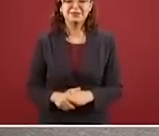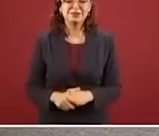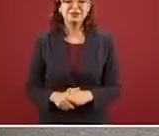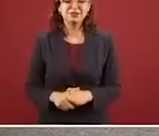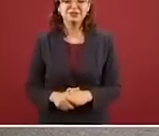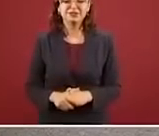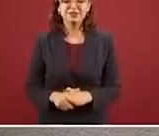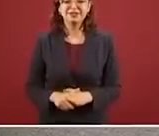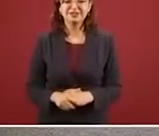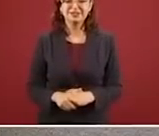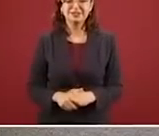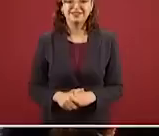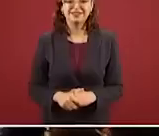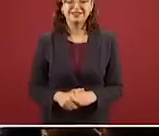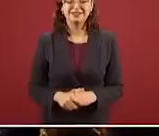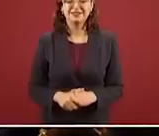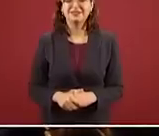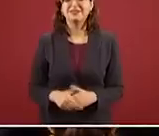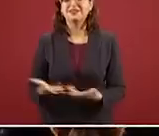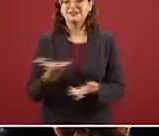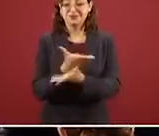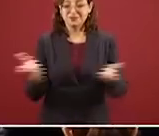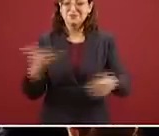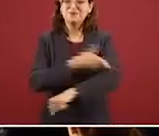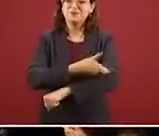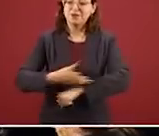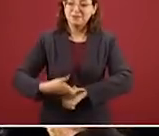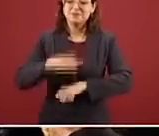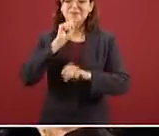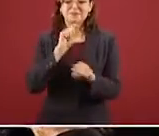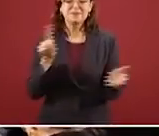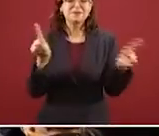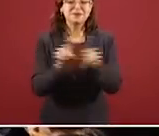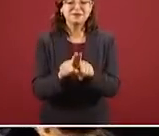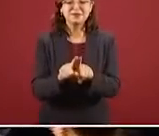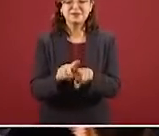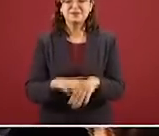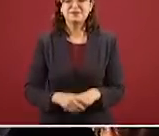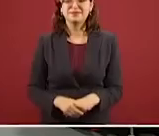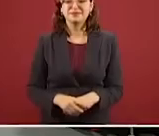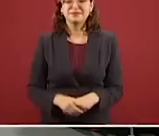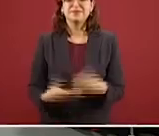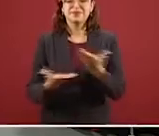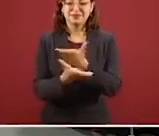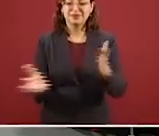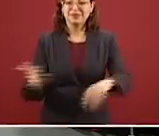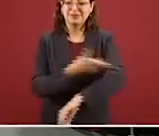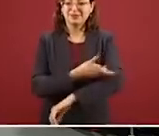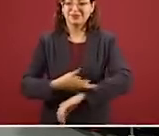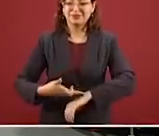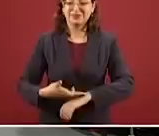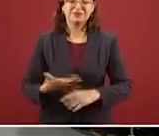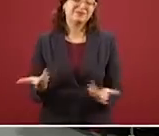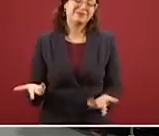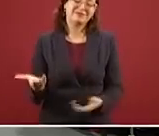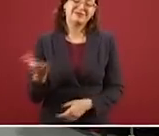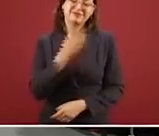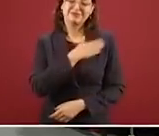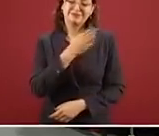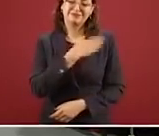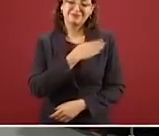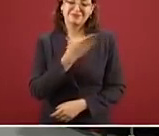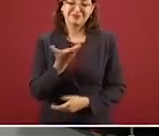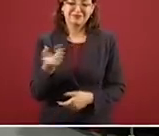a sus familias, ¿sí? A sus familias, y que la pasen muy bien